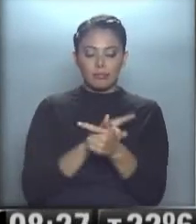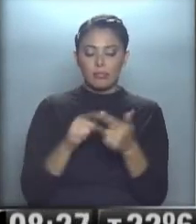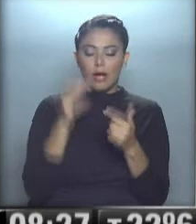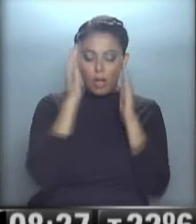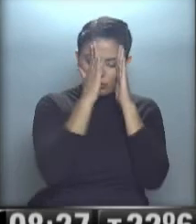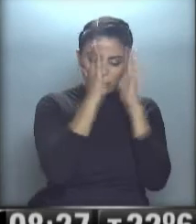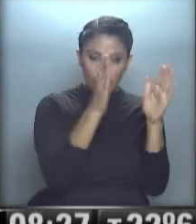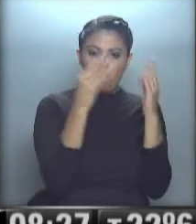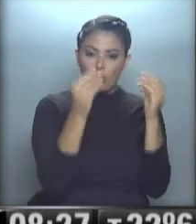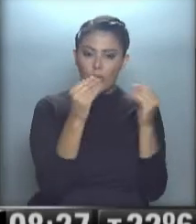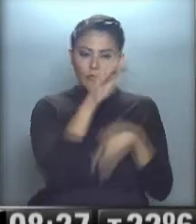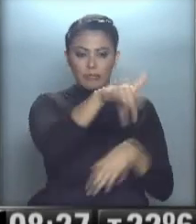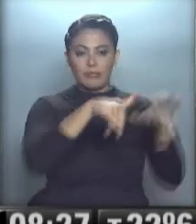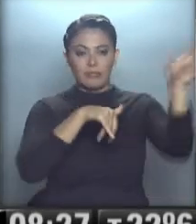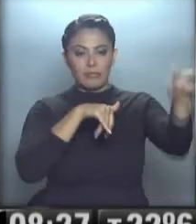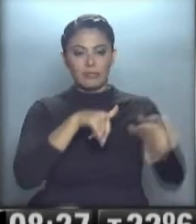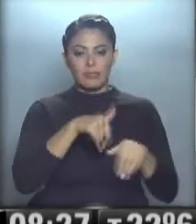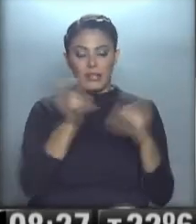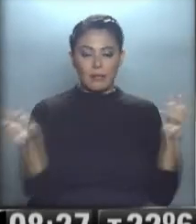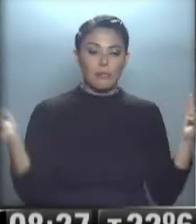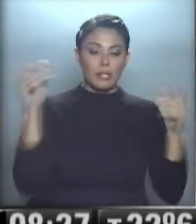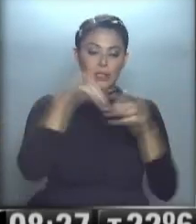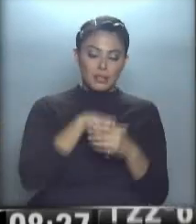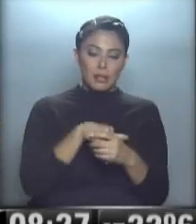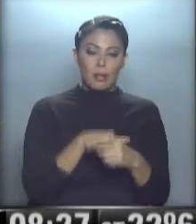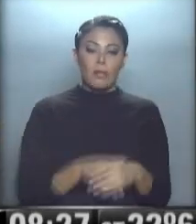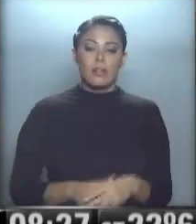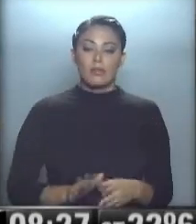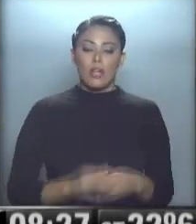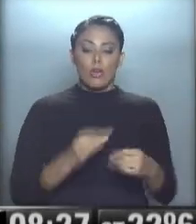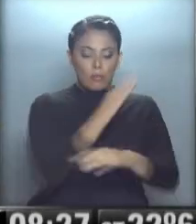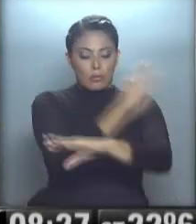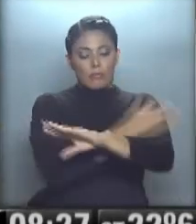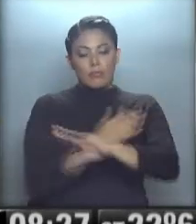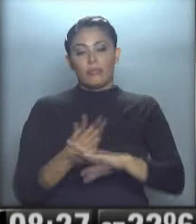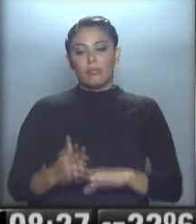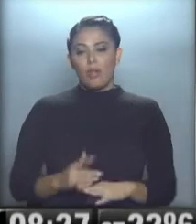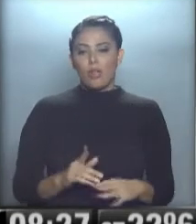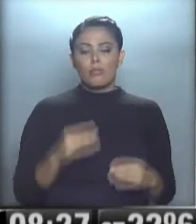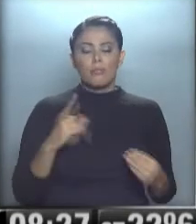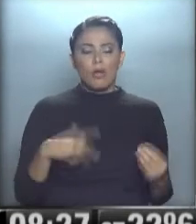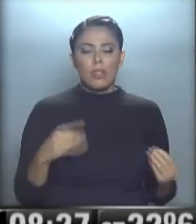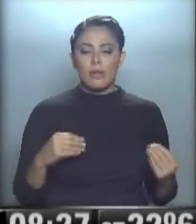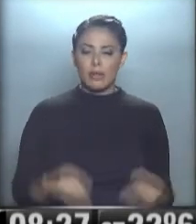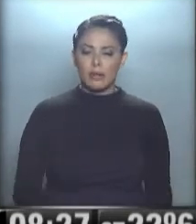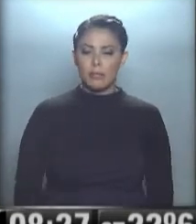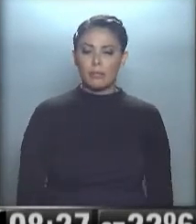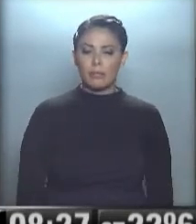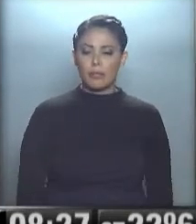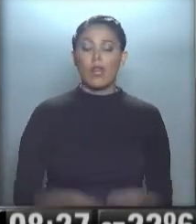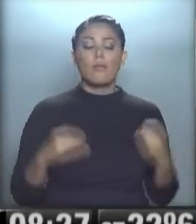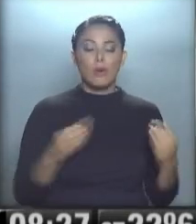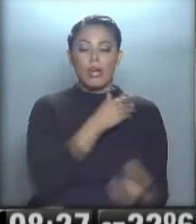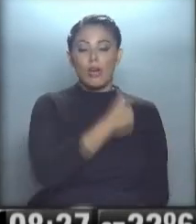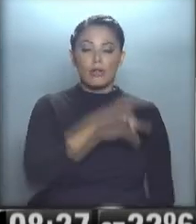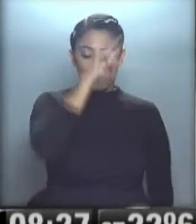fue generar una convocatoria para participar en análisis de costos de la cadena de valor. ¿Por qué razón? Porque el Estado Nacional